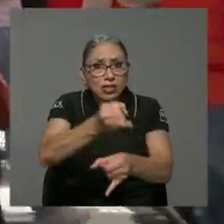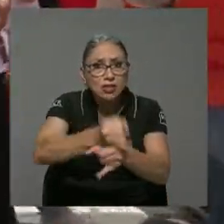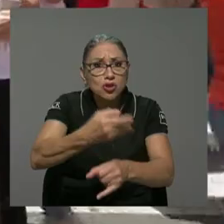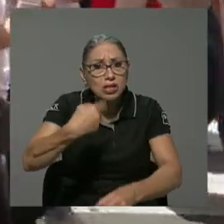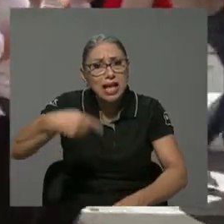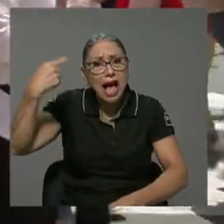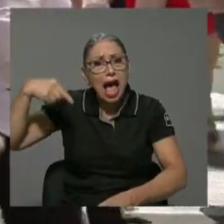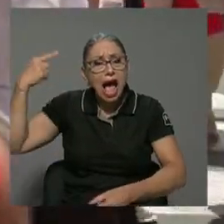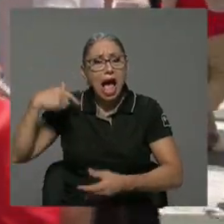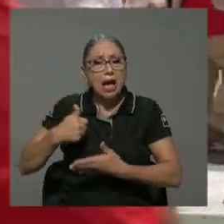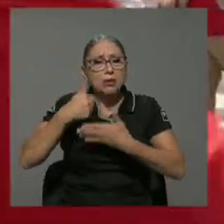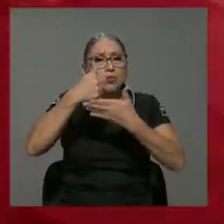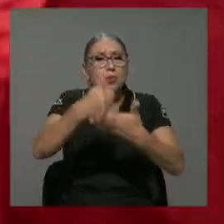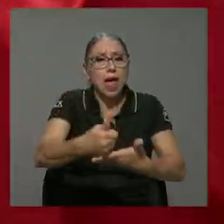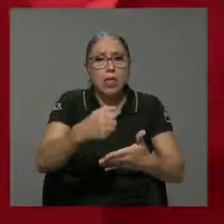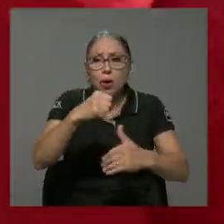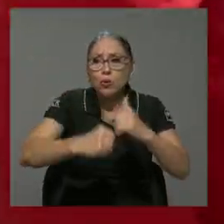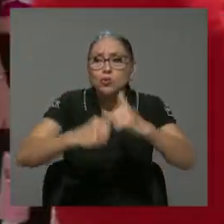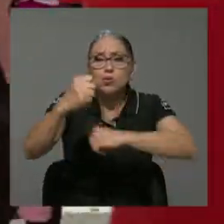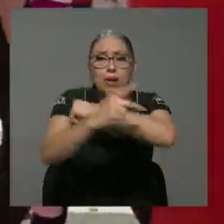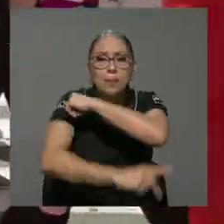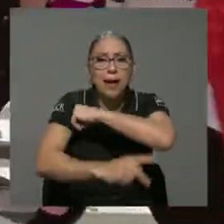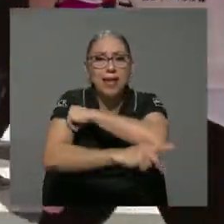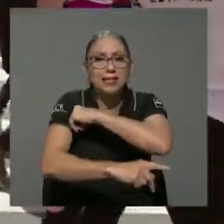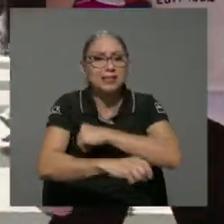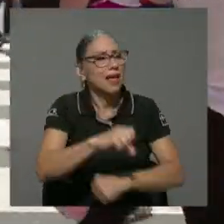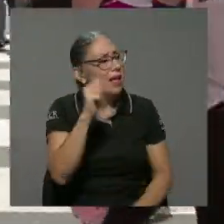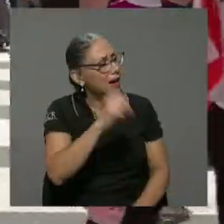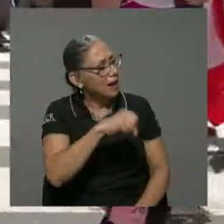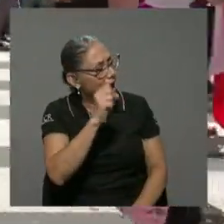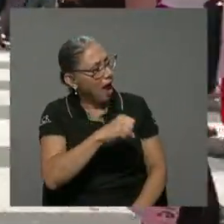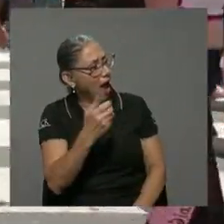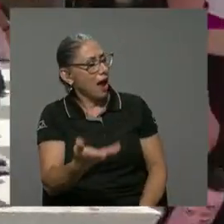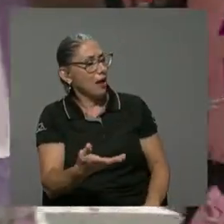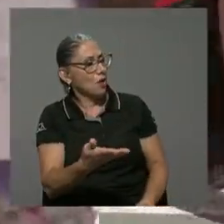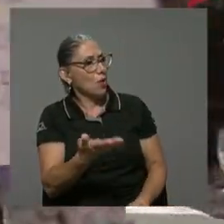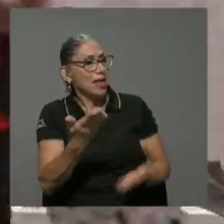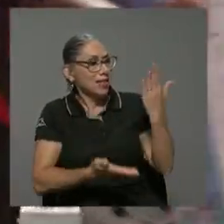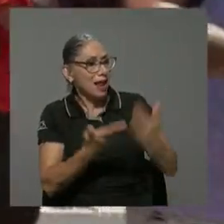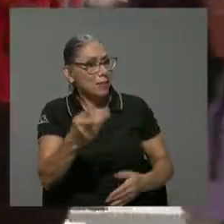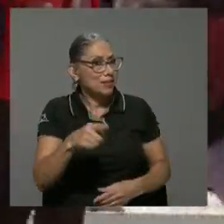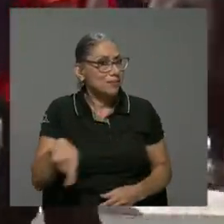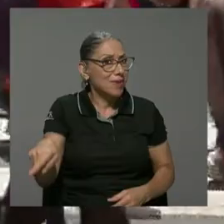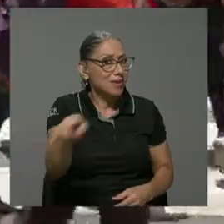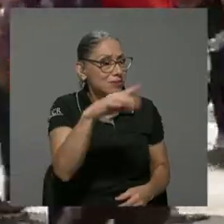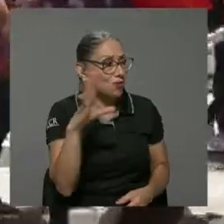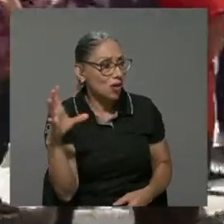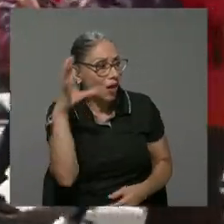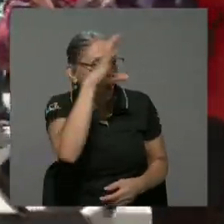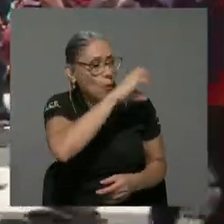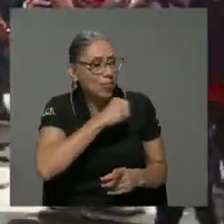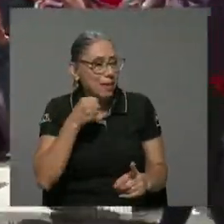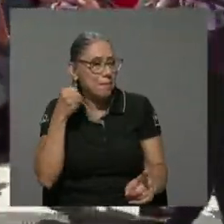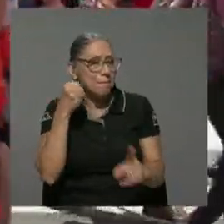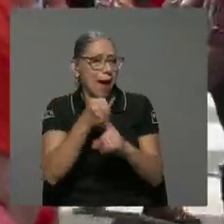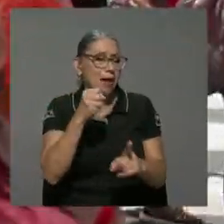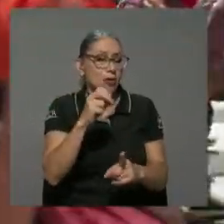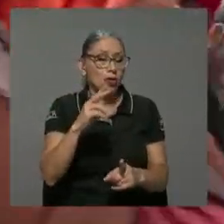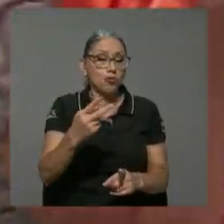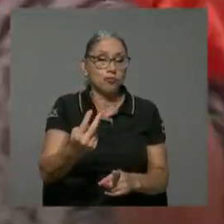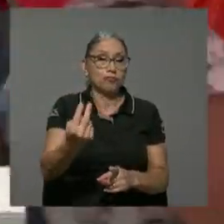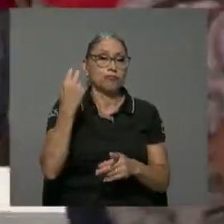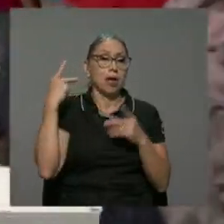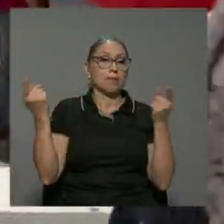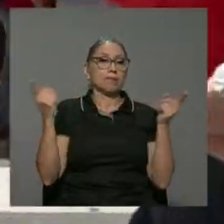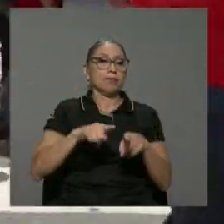país. Claro, y que de pronto esa no es una lectura que se tiene ahí, y que no existe realmente esta visibilidad del impacto que ha tenido a lo largo de la historia. Entonces, tal